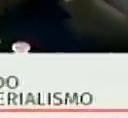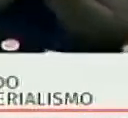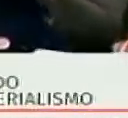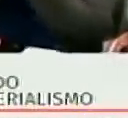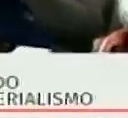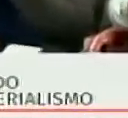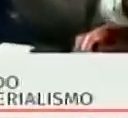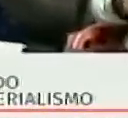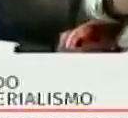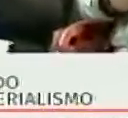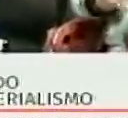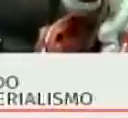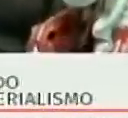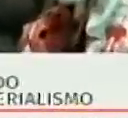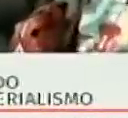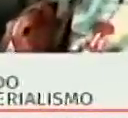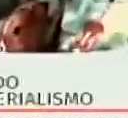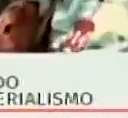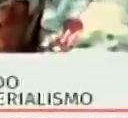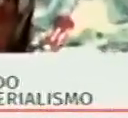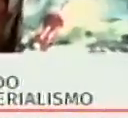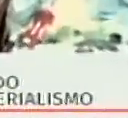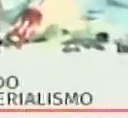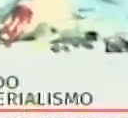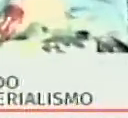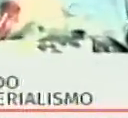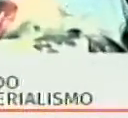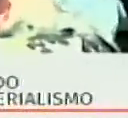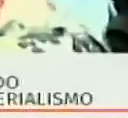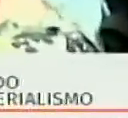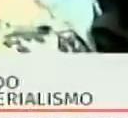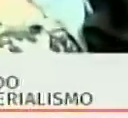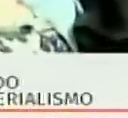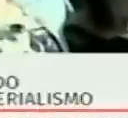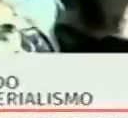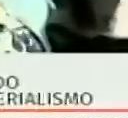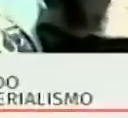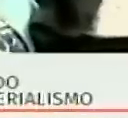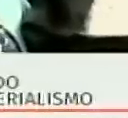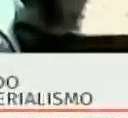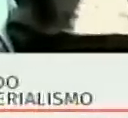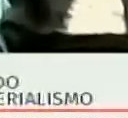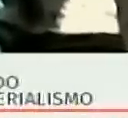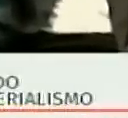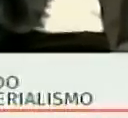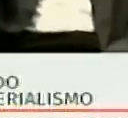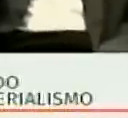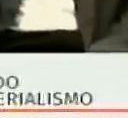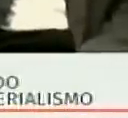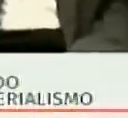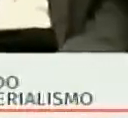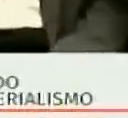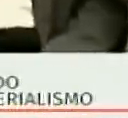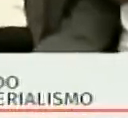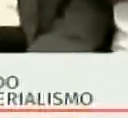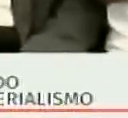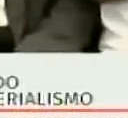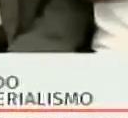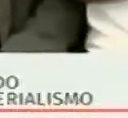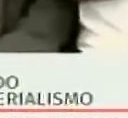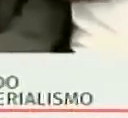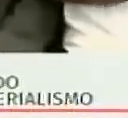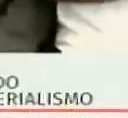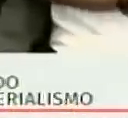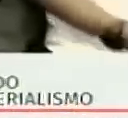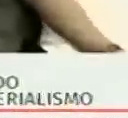Wiccan, al embajador de Nicaragua, Yoesca, embajadora de Nicaragua, Yoesca Calderón, a la embajadora del Estado de